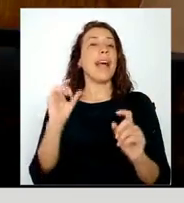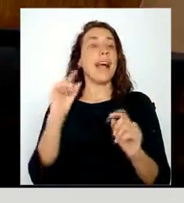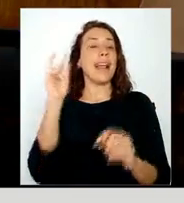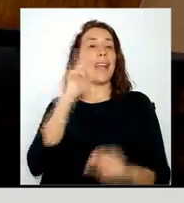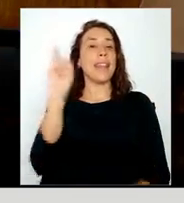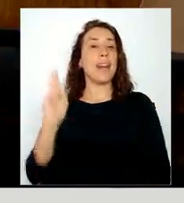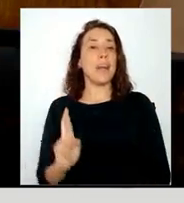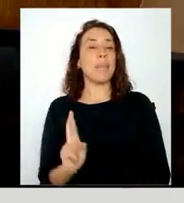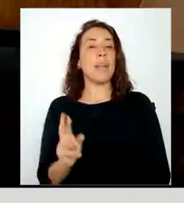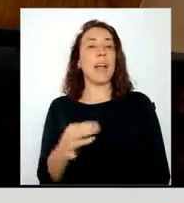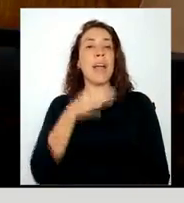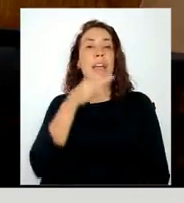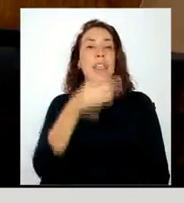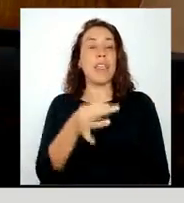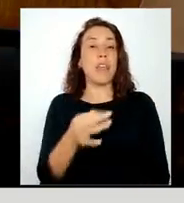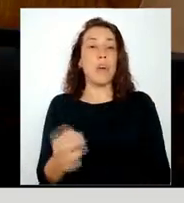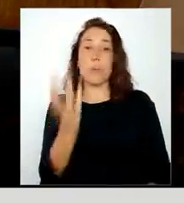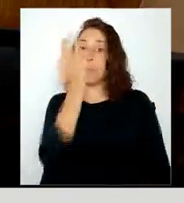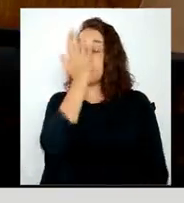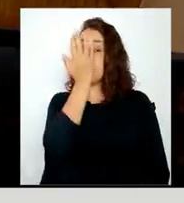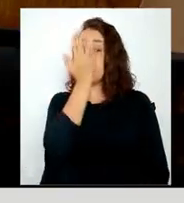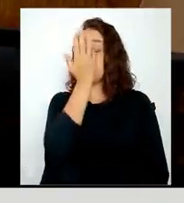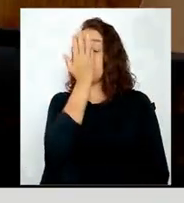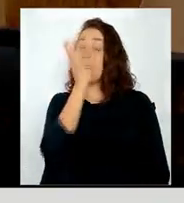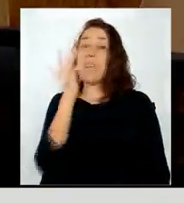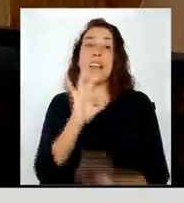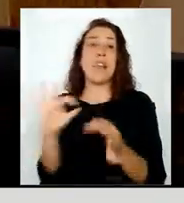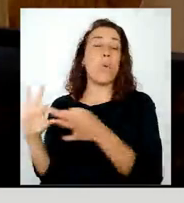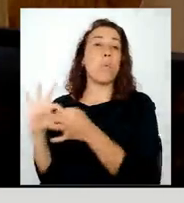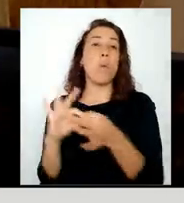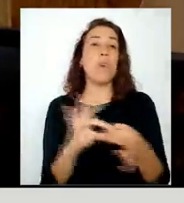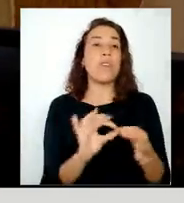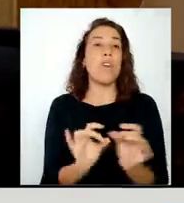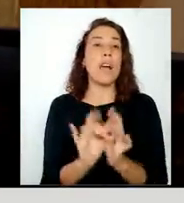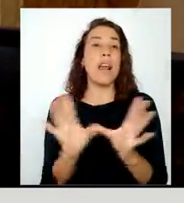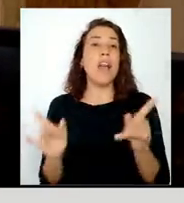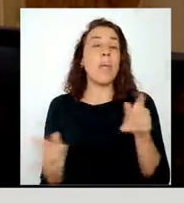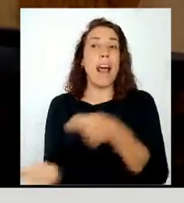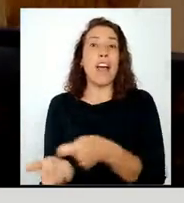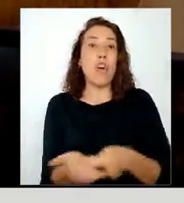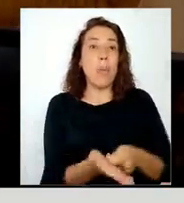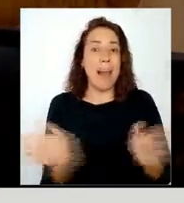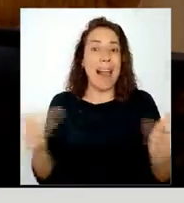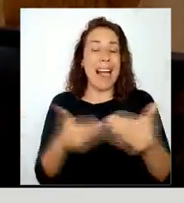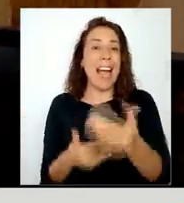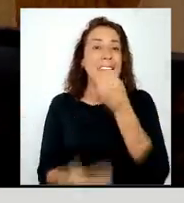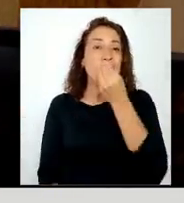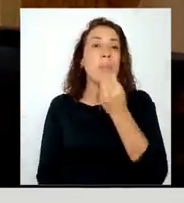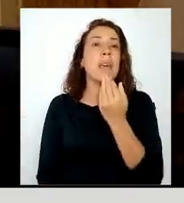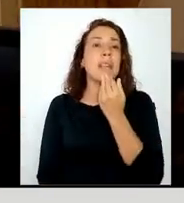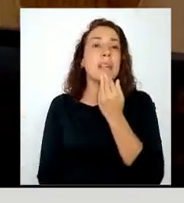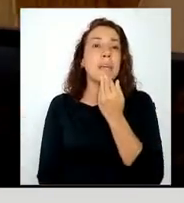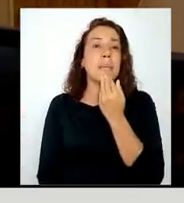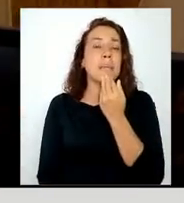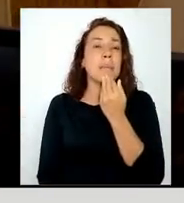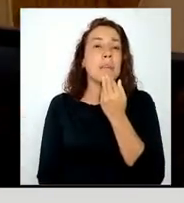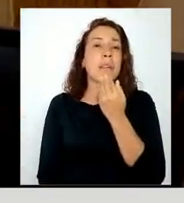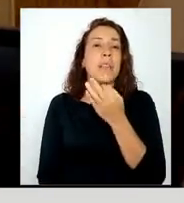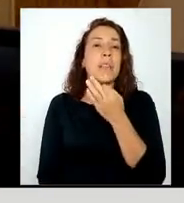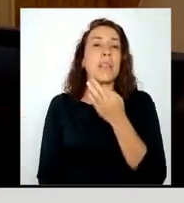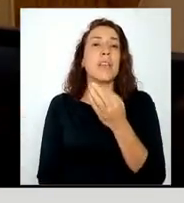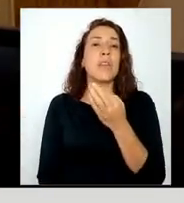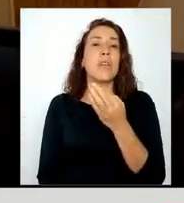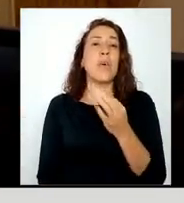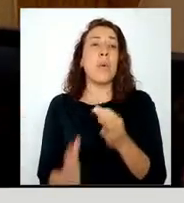efectivamente no existía justificación alguna a dichas compras sino que incluso estimó un notable sobreprecio